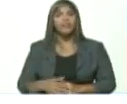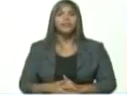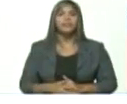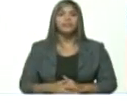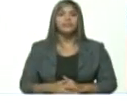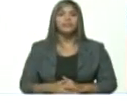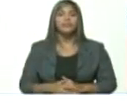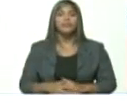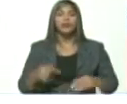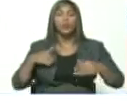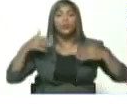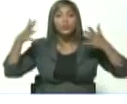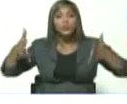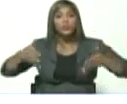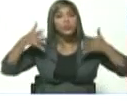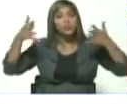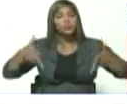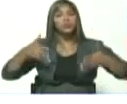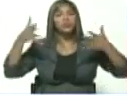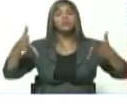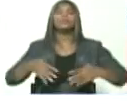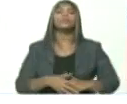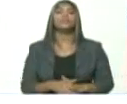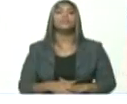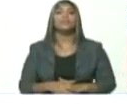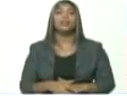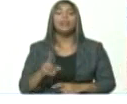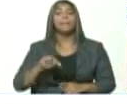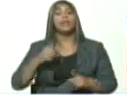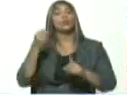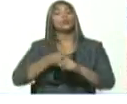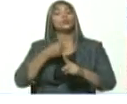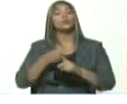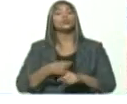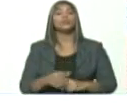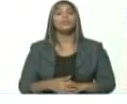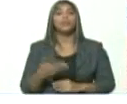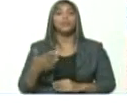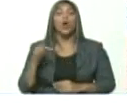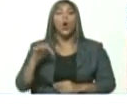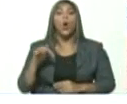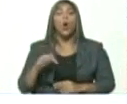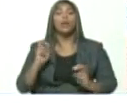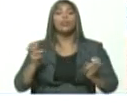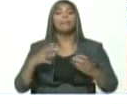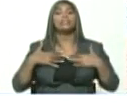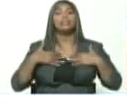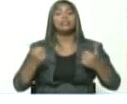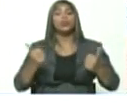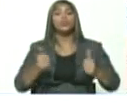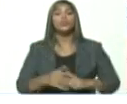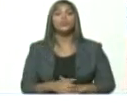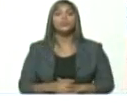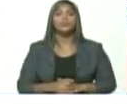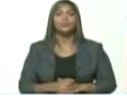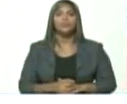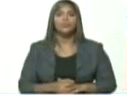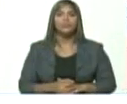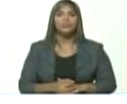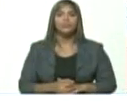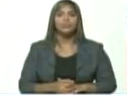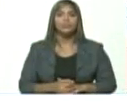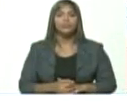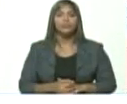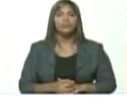Valga las orientaciones y valga la lucha. Bueno, hoy tenemos una jornada de salud. De salud. Por aquí tengo